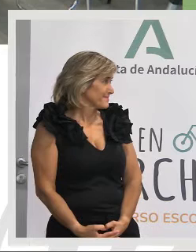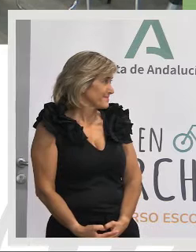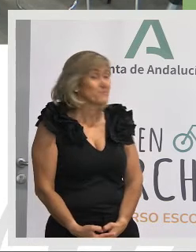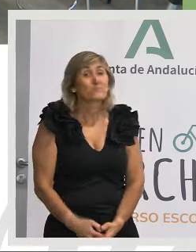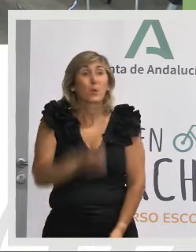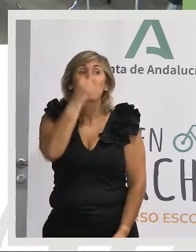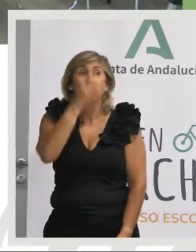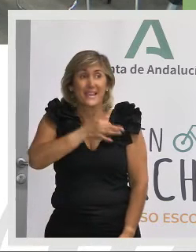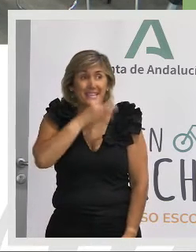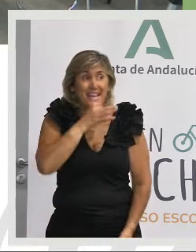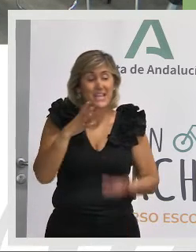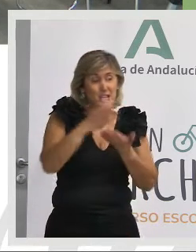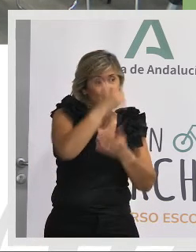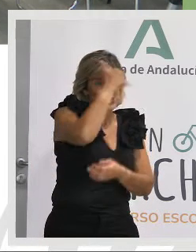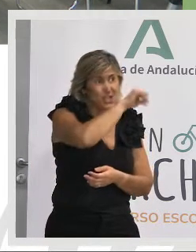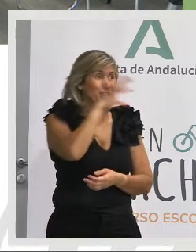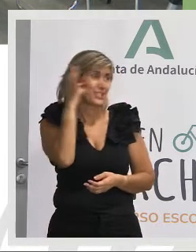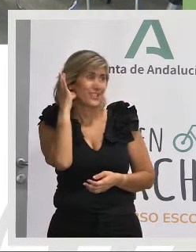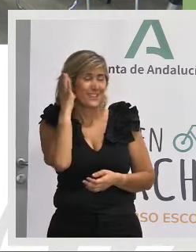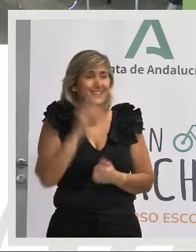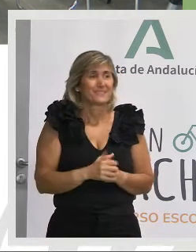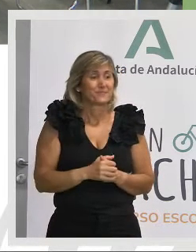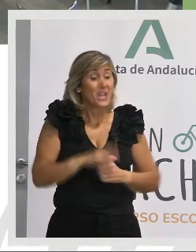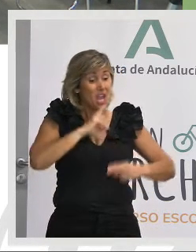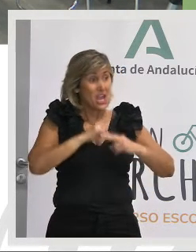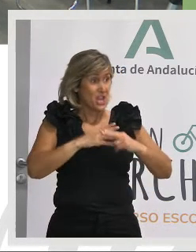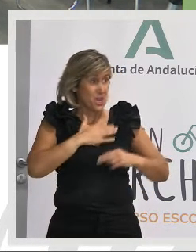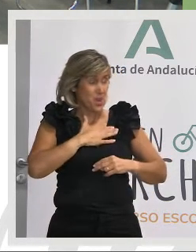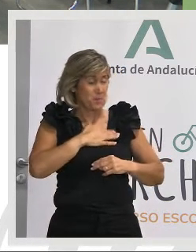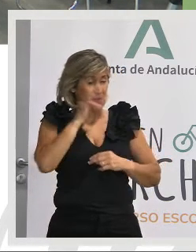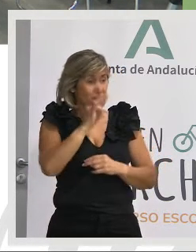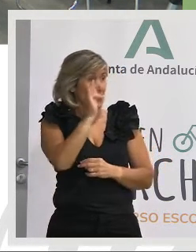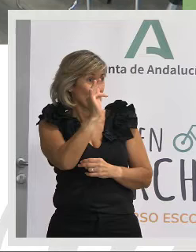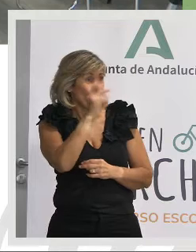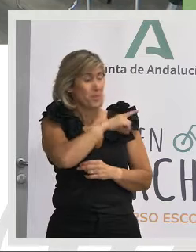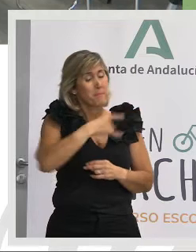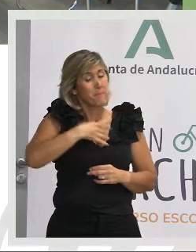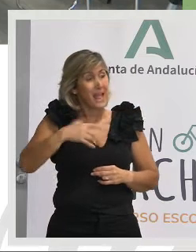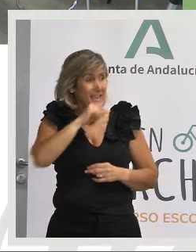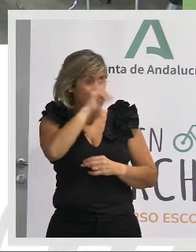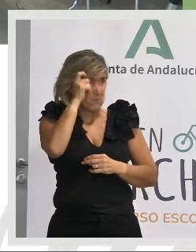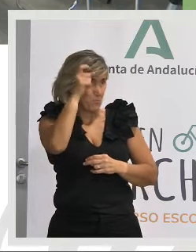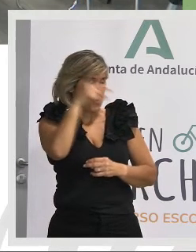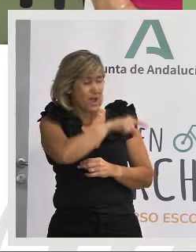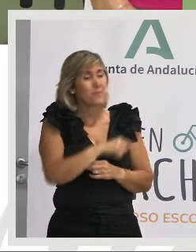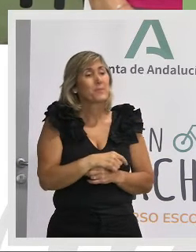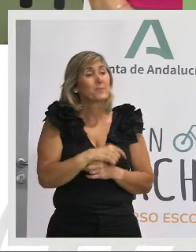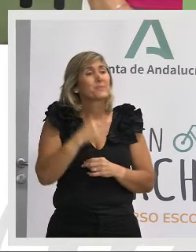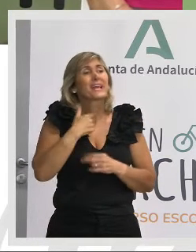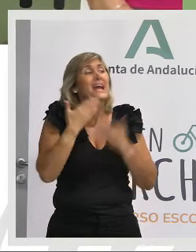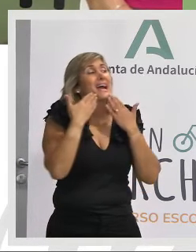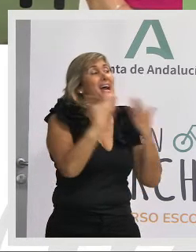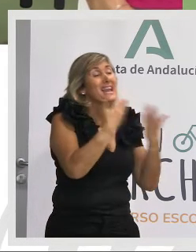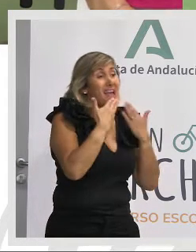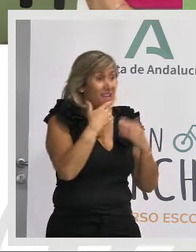Buenas tardes a todos y a todas. En nombre del CEI Cruz Blanca de Aznalcóllar, me gustaría agradecer especialmente a la Consejería de